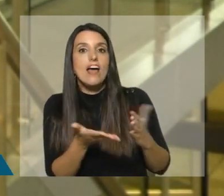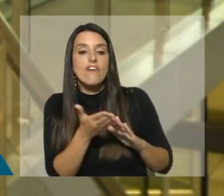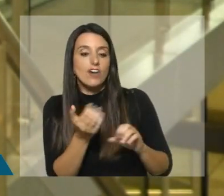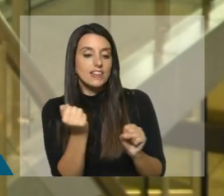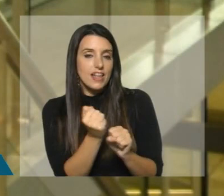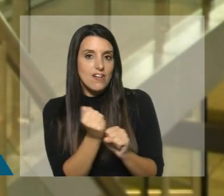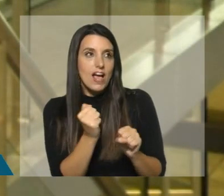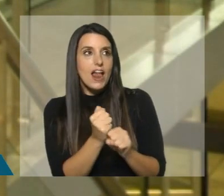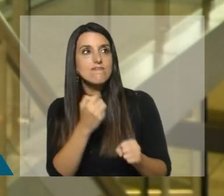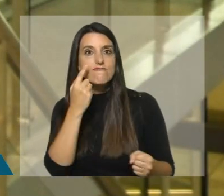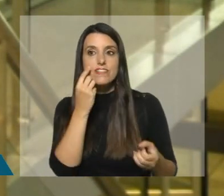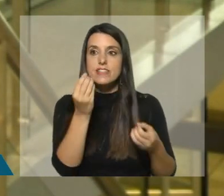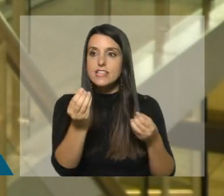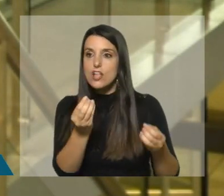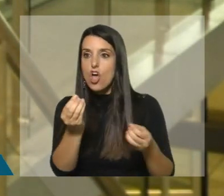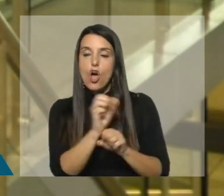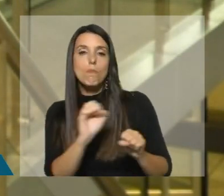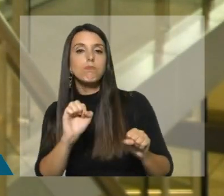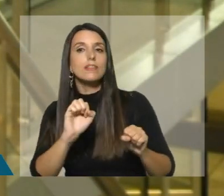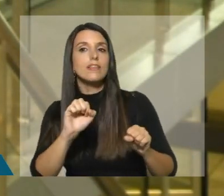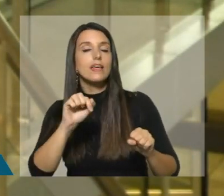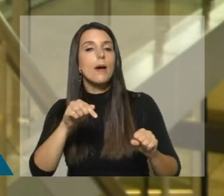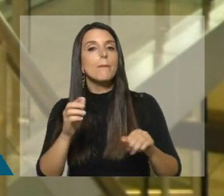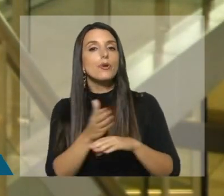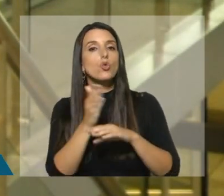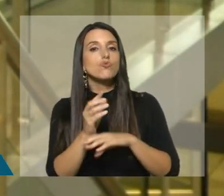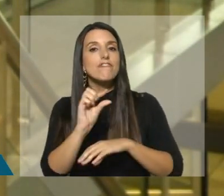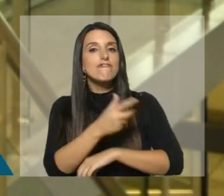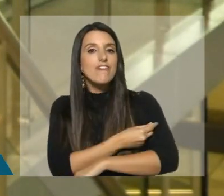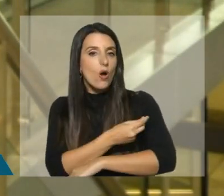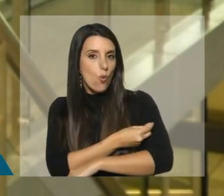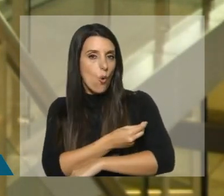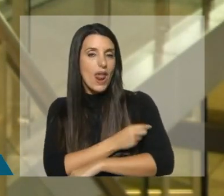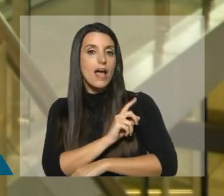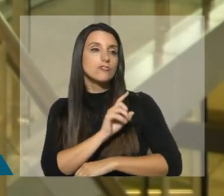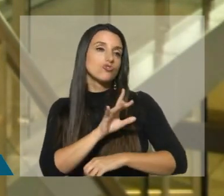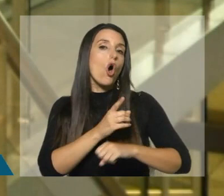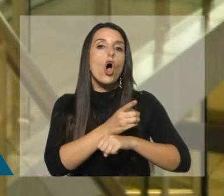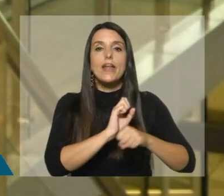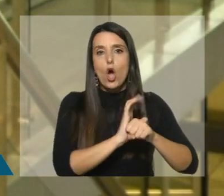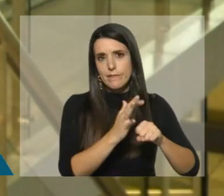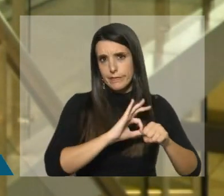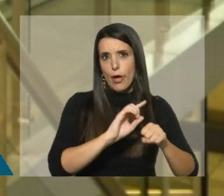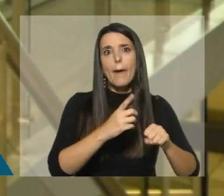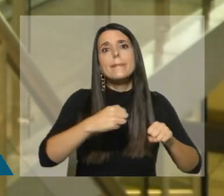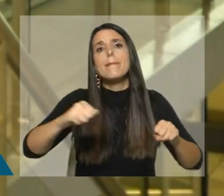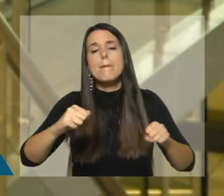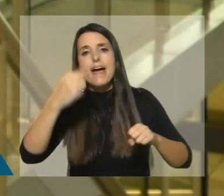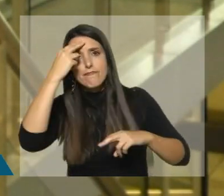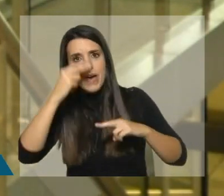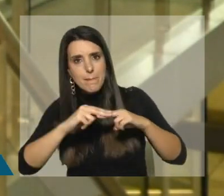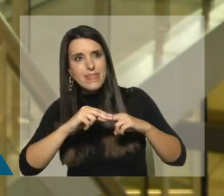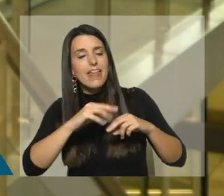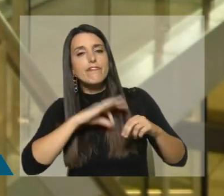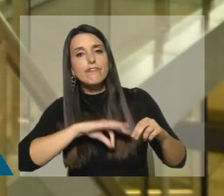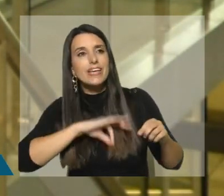y tratando de llegar a producir vacunas, no solamente contra el COVID, sino contra otro tipo de